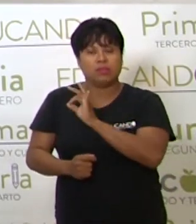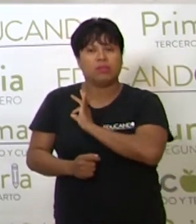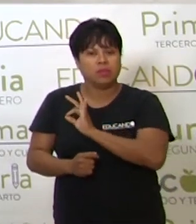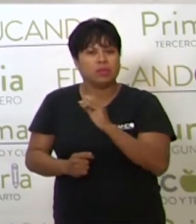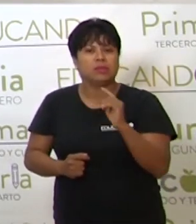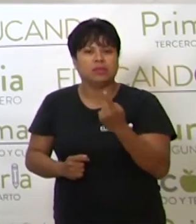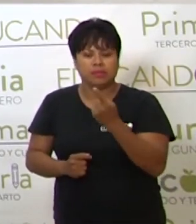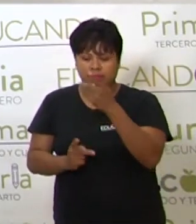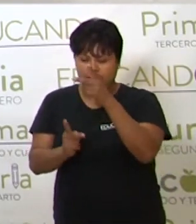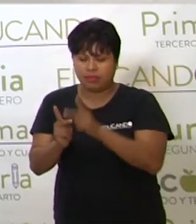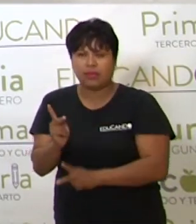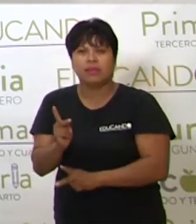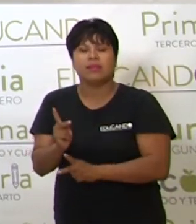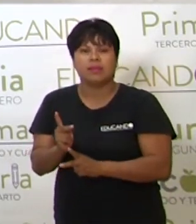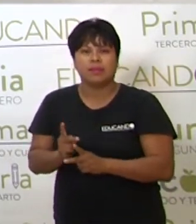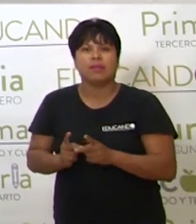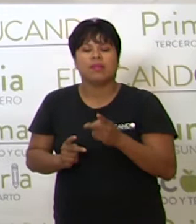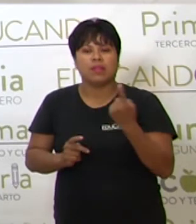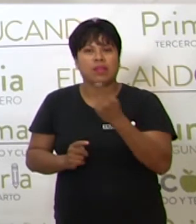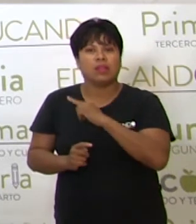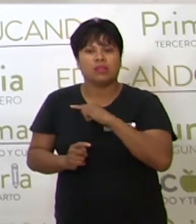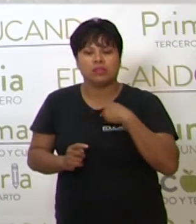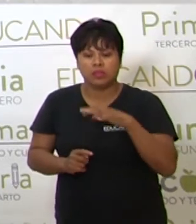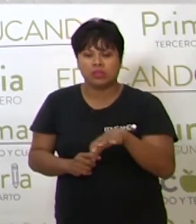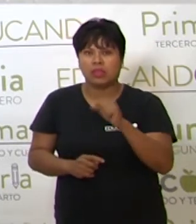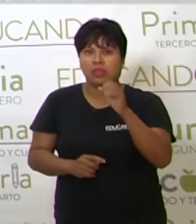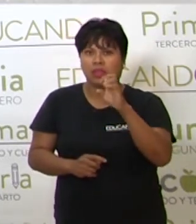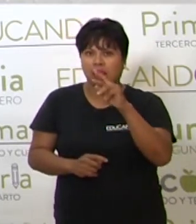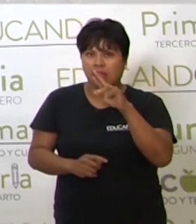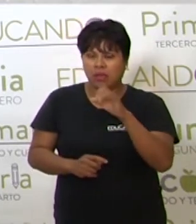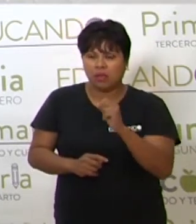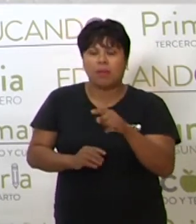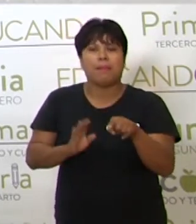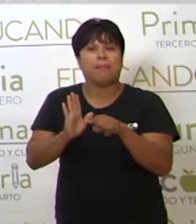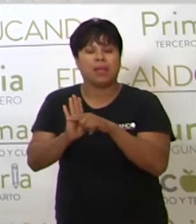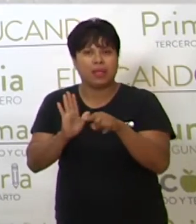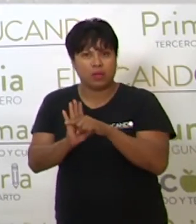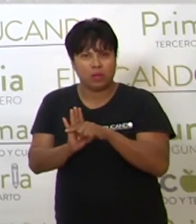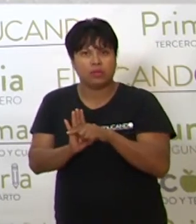sería una parte de que estoy sacando los enteros menos